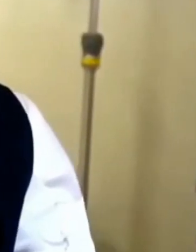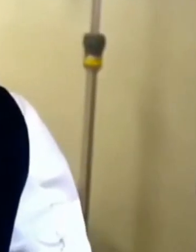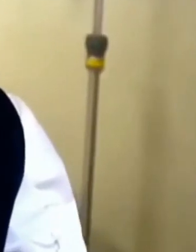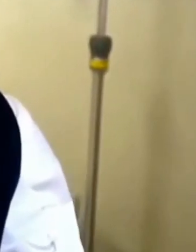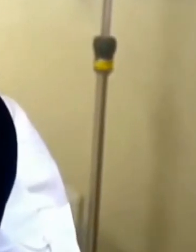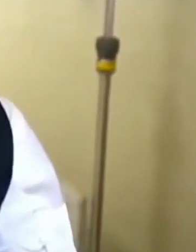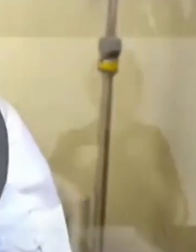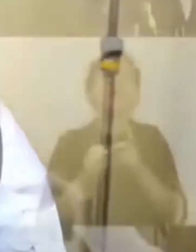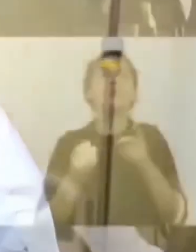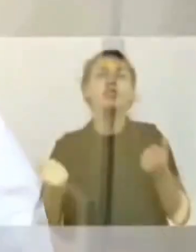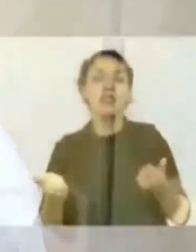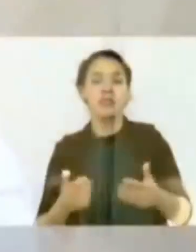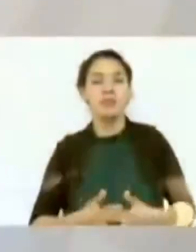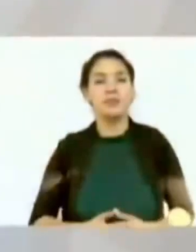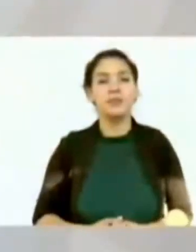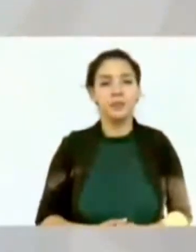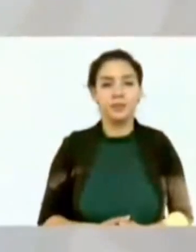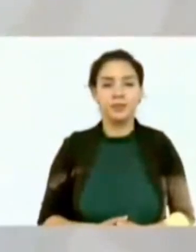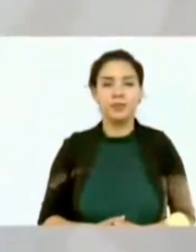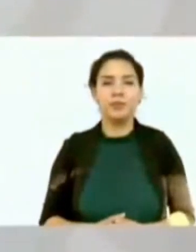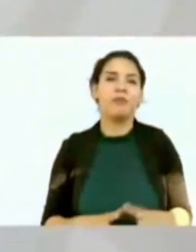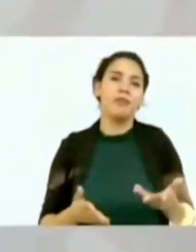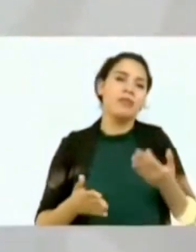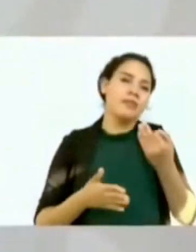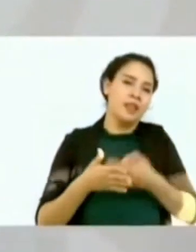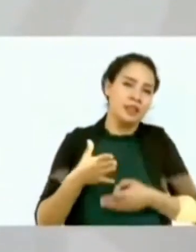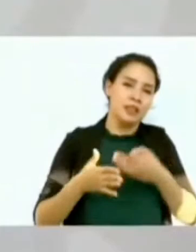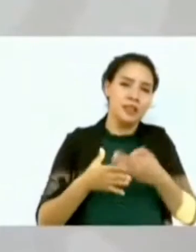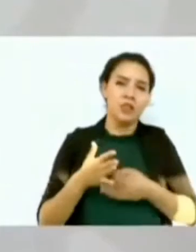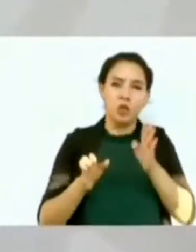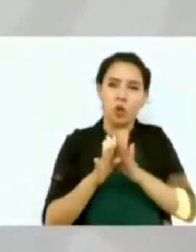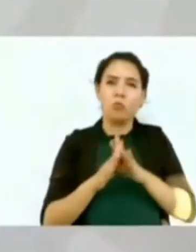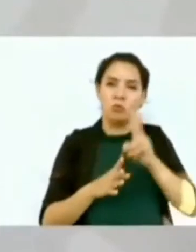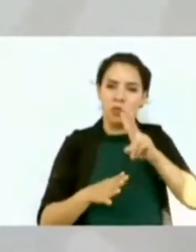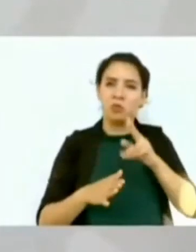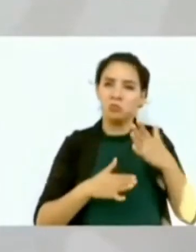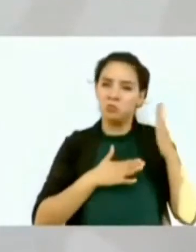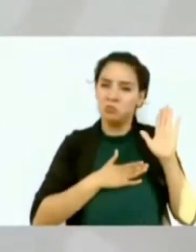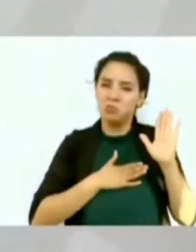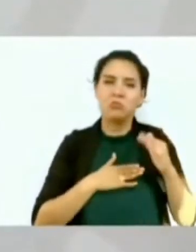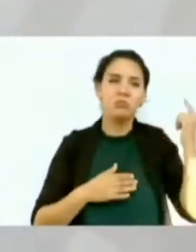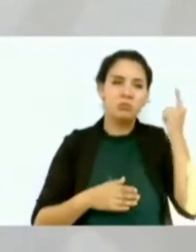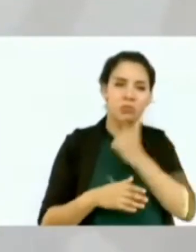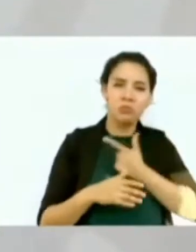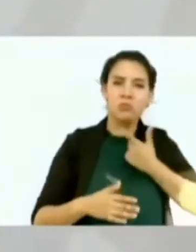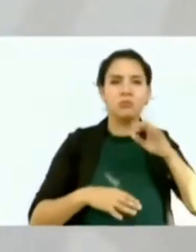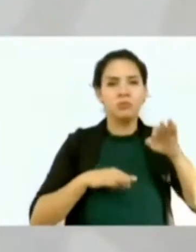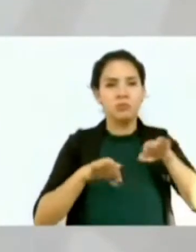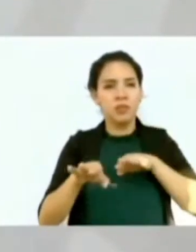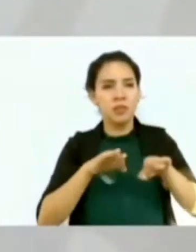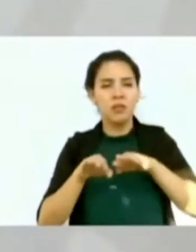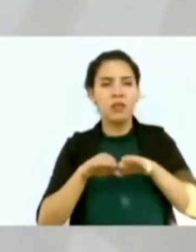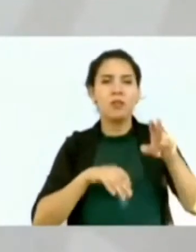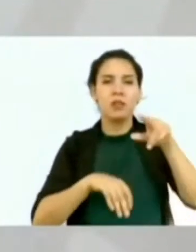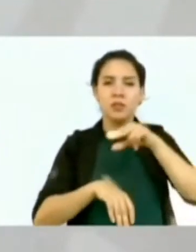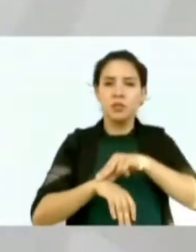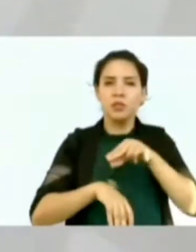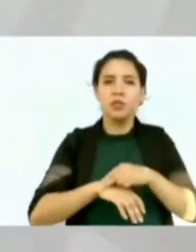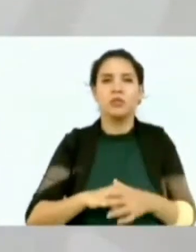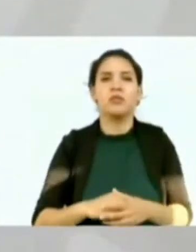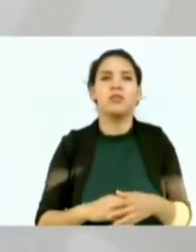salud que están comprometidos y que además